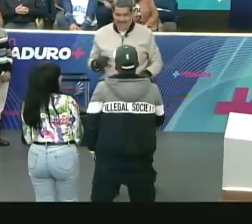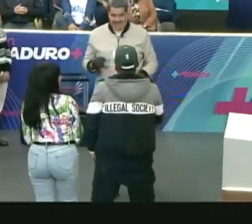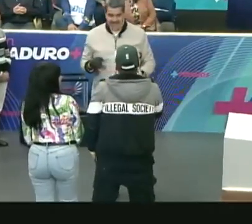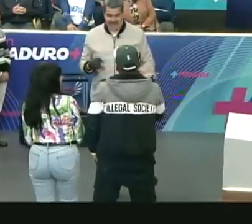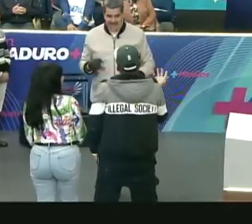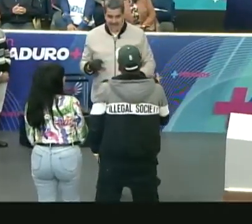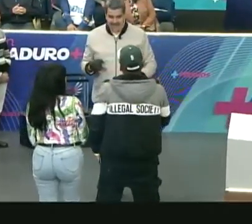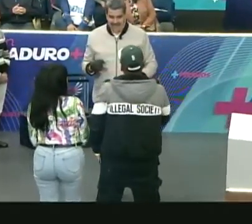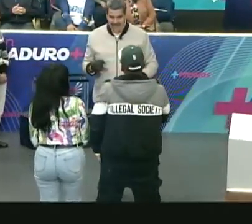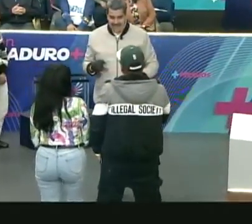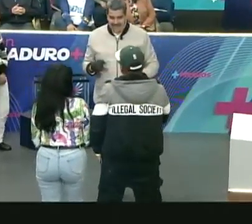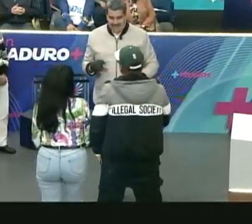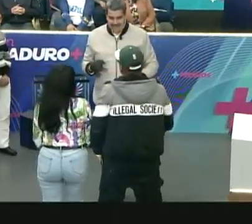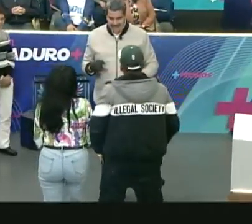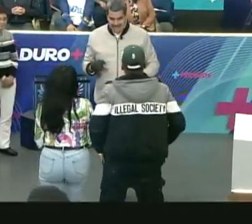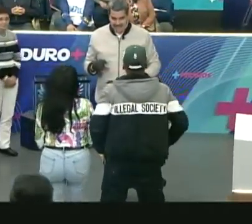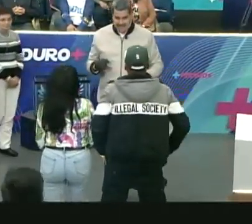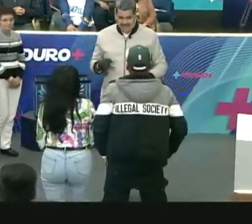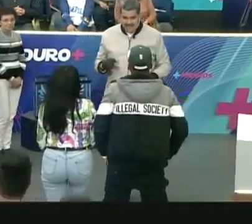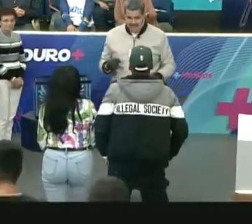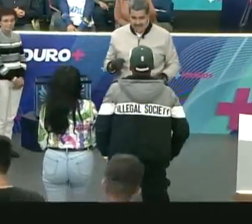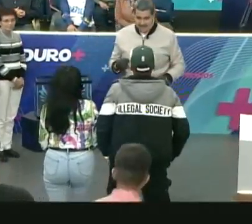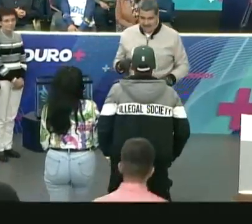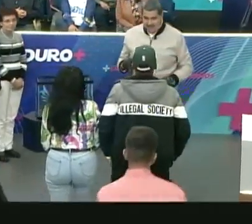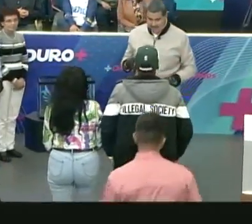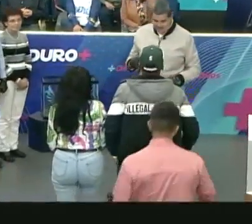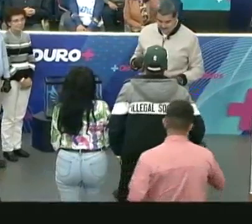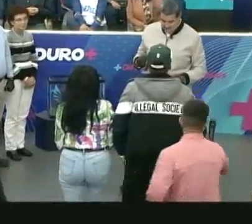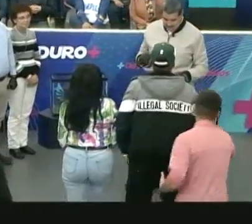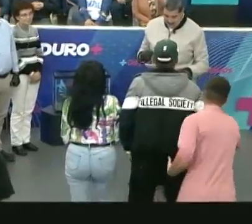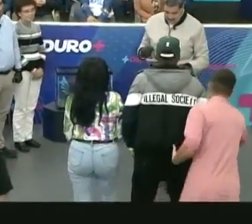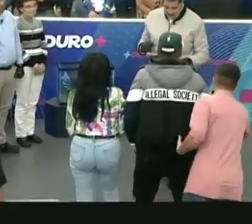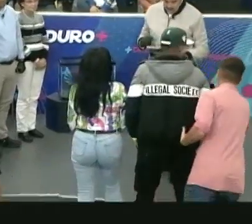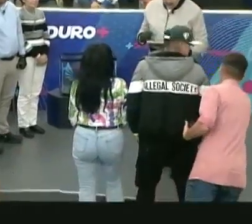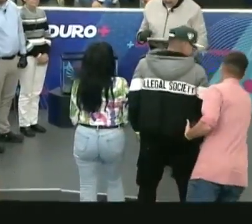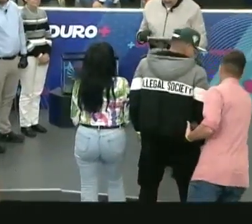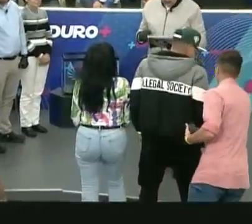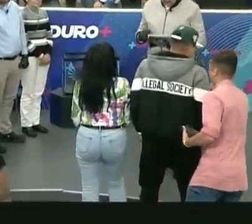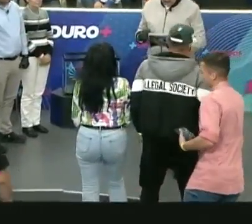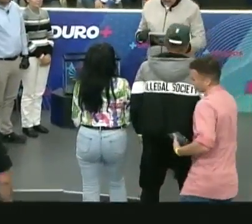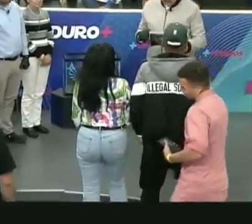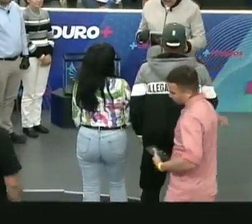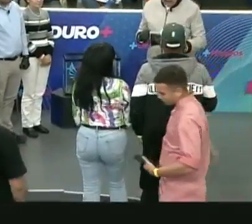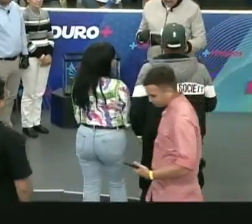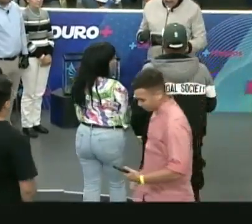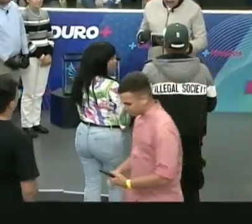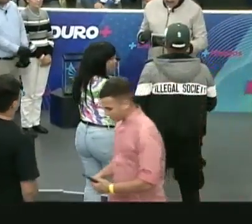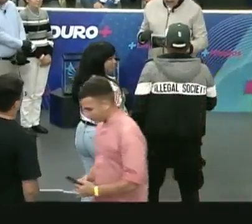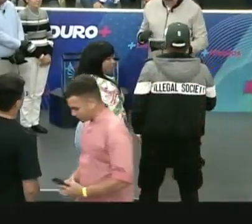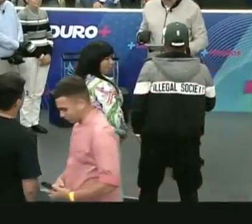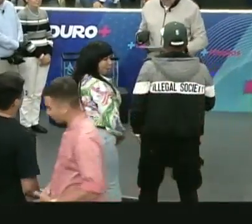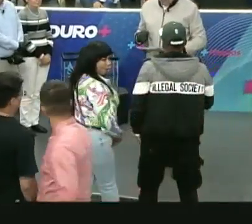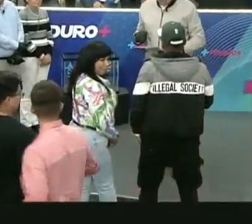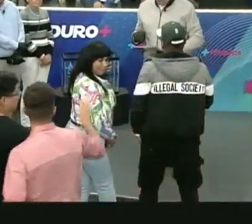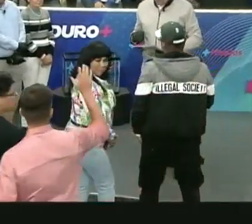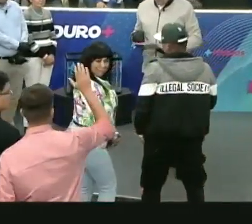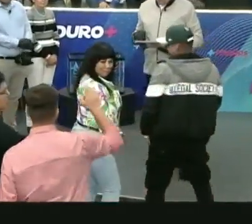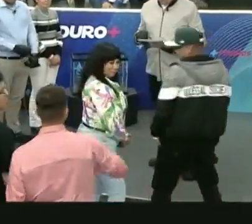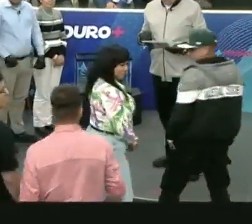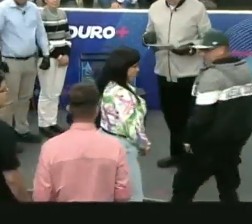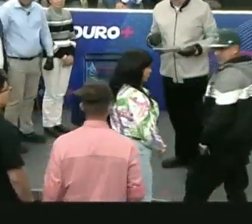pero... ¿Verdad? Es la primera vez para mí, de verdad que... Mira, y también tenemos por aquí a